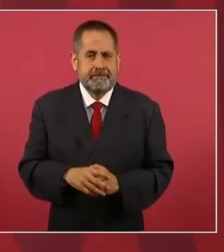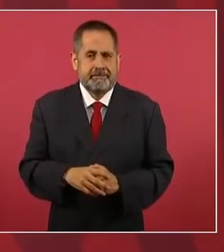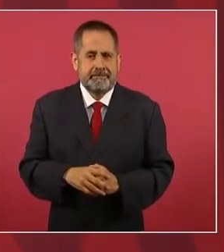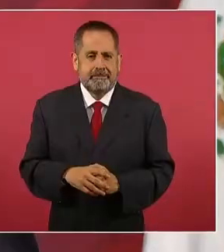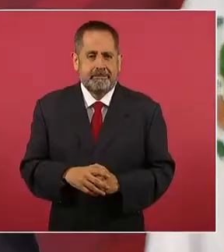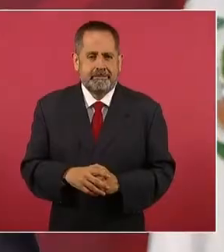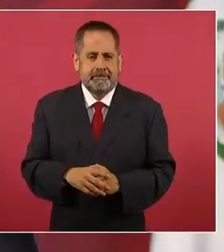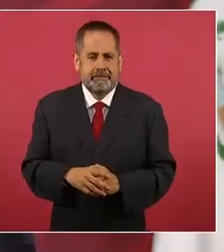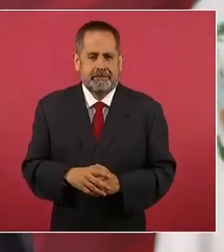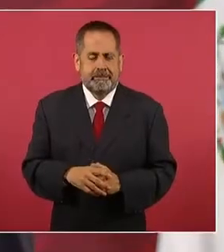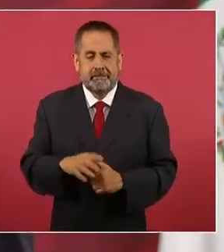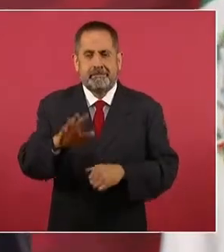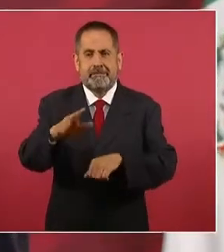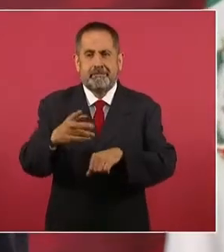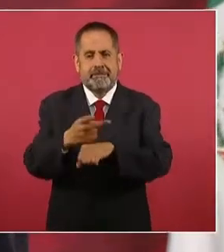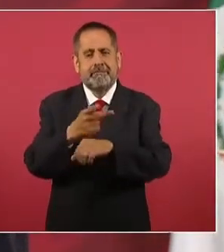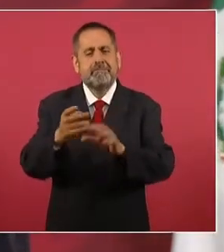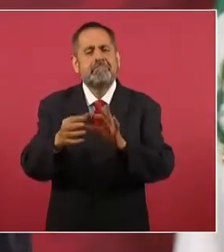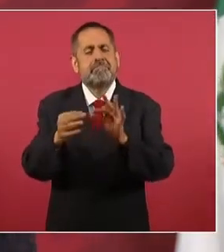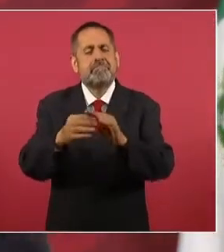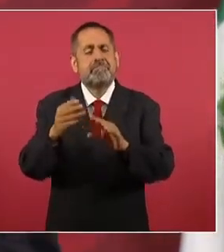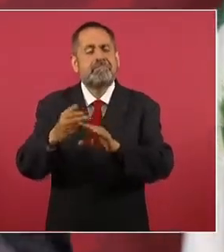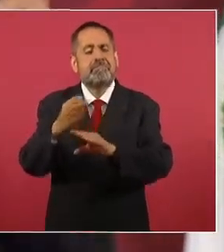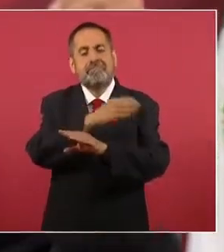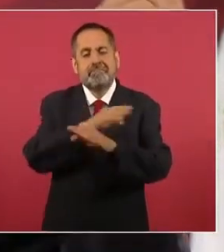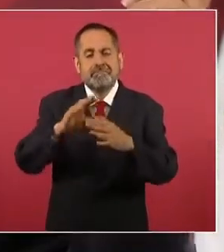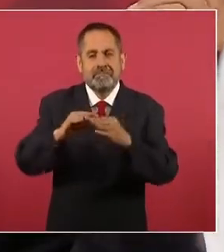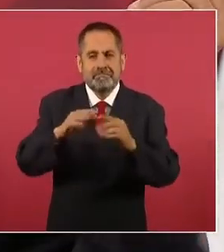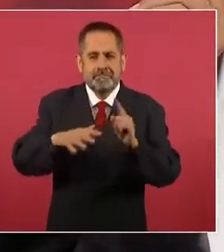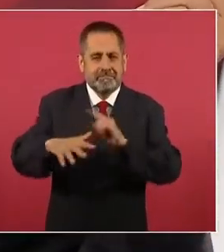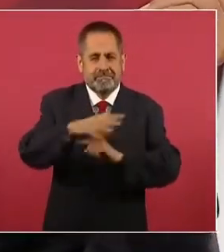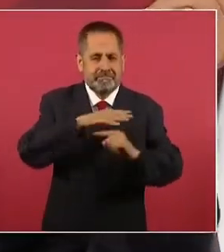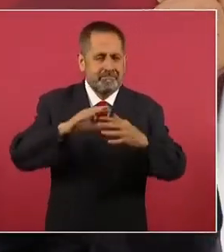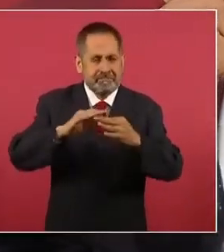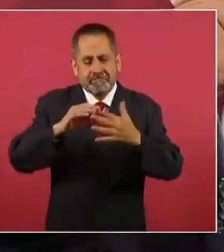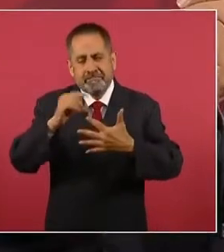ya, ¿qué pasaba antes? Habían ambientes, ¿no?,